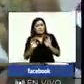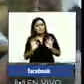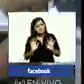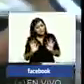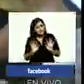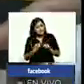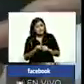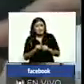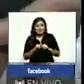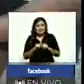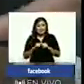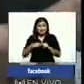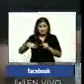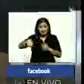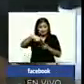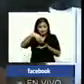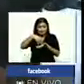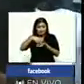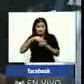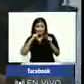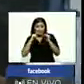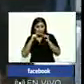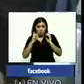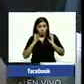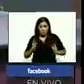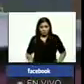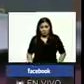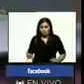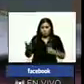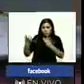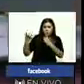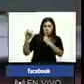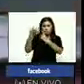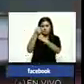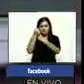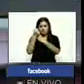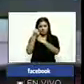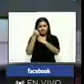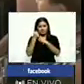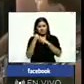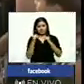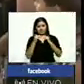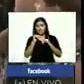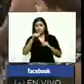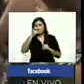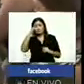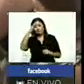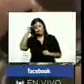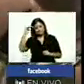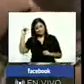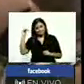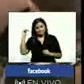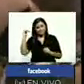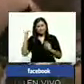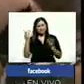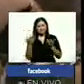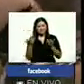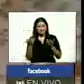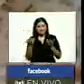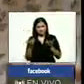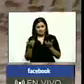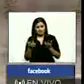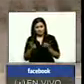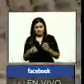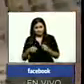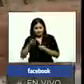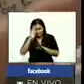democrático es al que se aspira a consolidar al igual que en otras naciones del mundo en la que prevalece el respeto a la